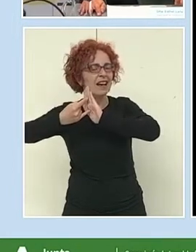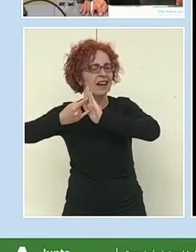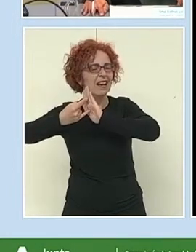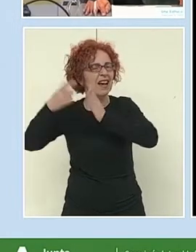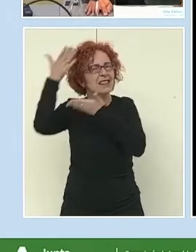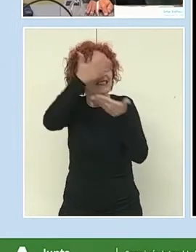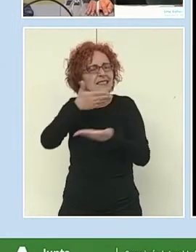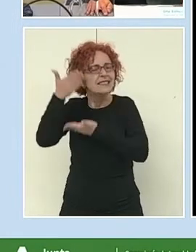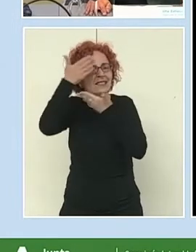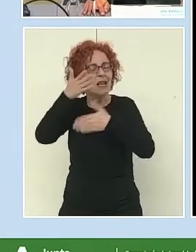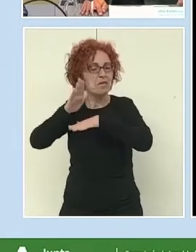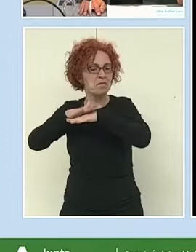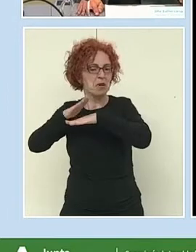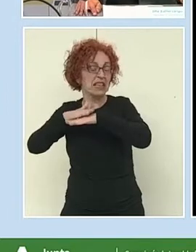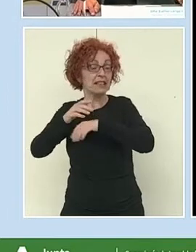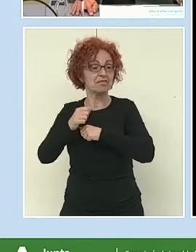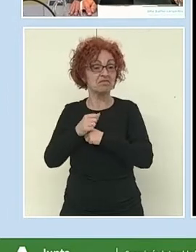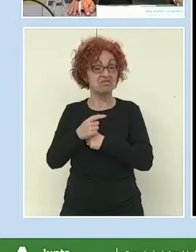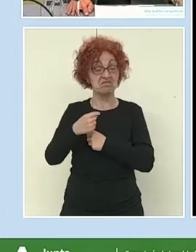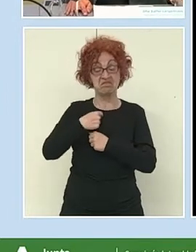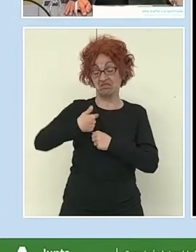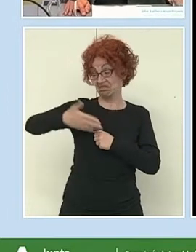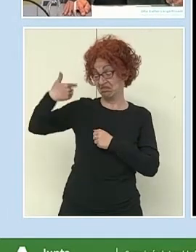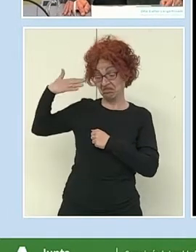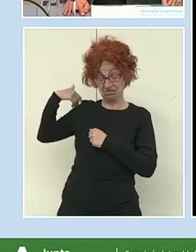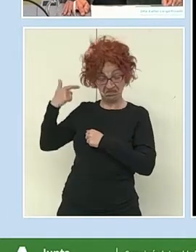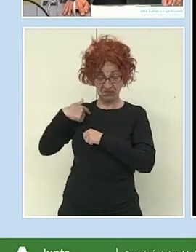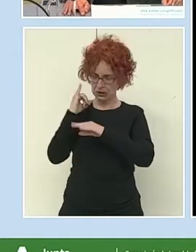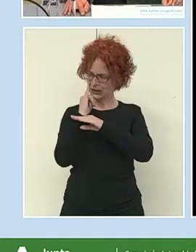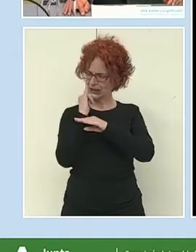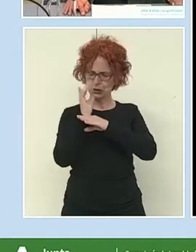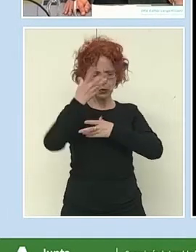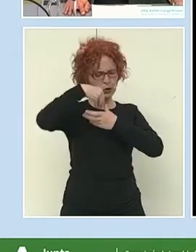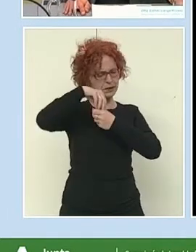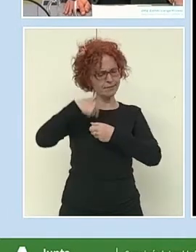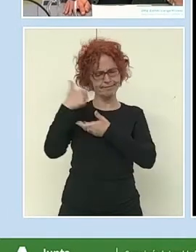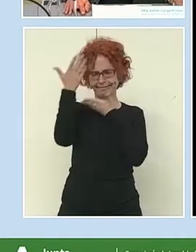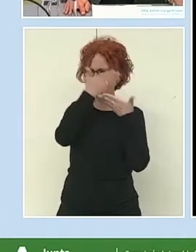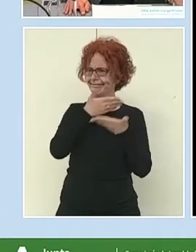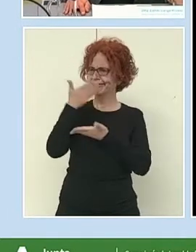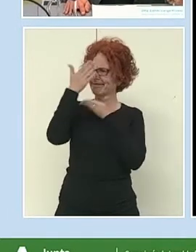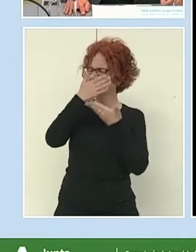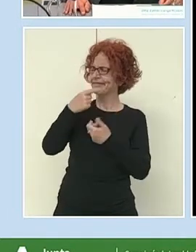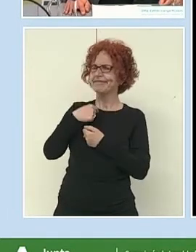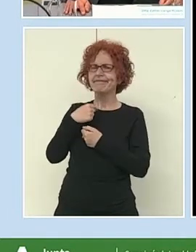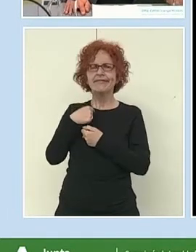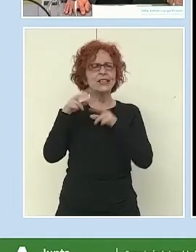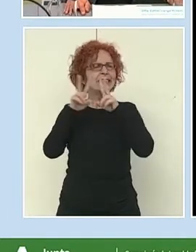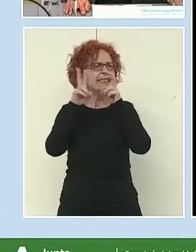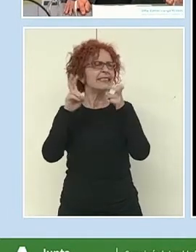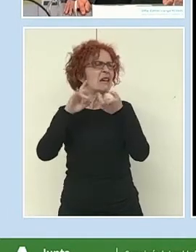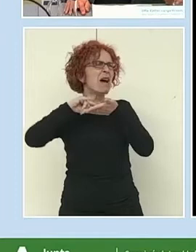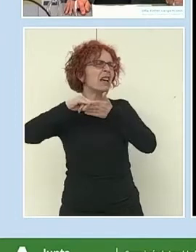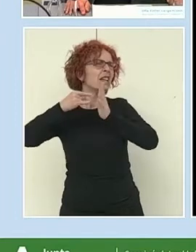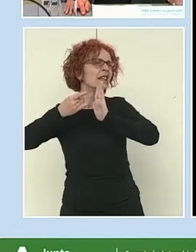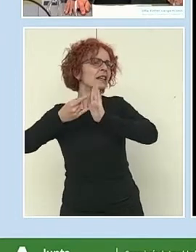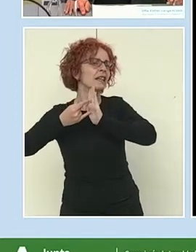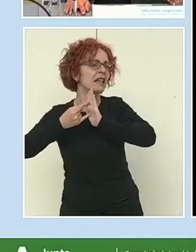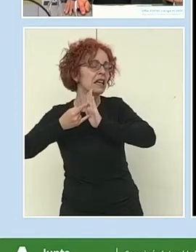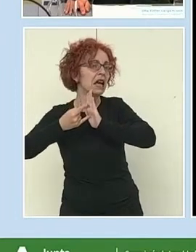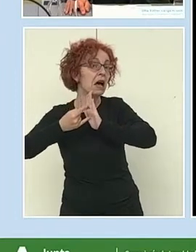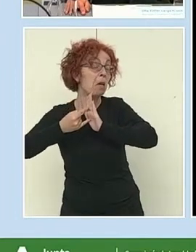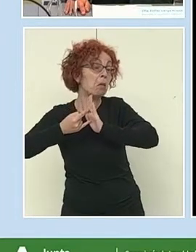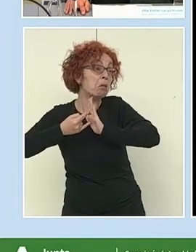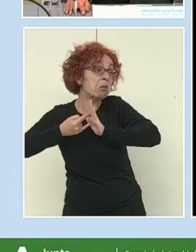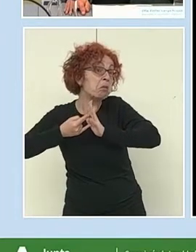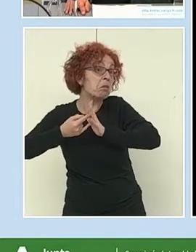Realmente no puedo decir que yo fuese una alumna con una clara vocación de ingeniera. La verdad es que lo que sí era una alumna que tenía una